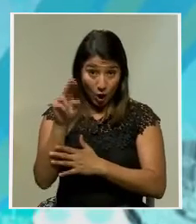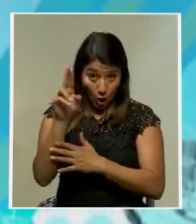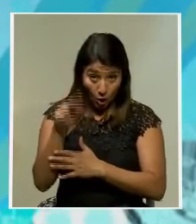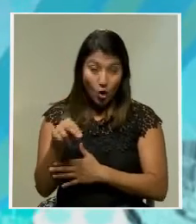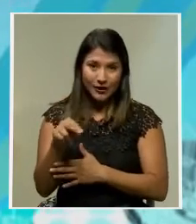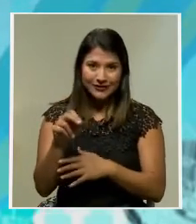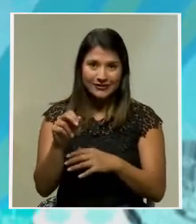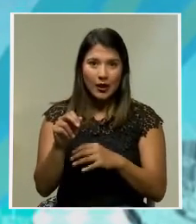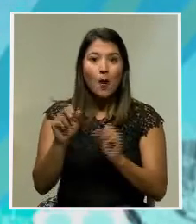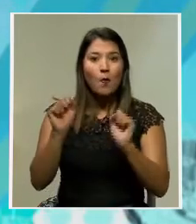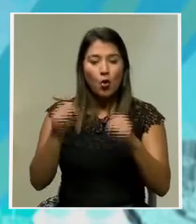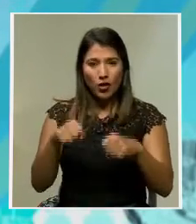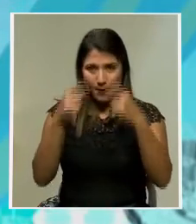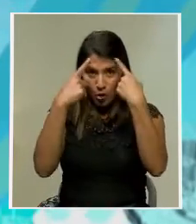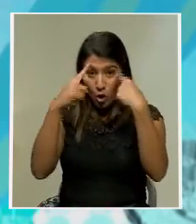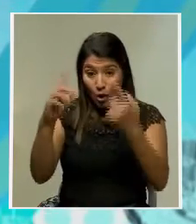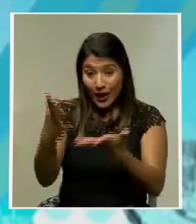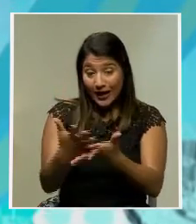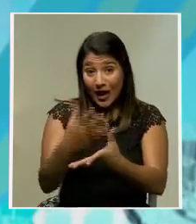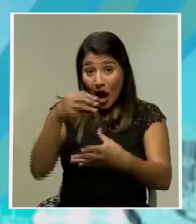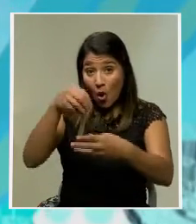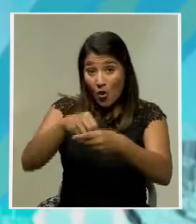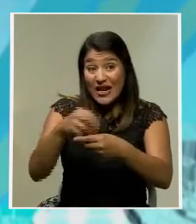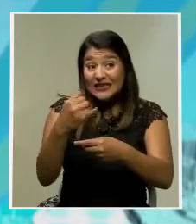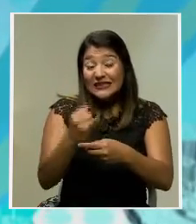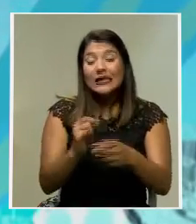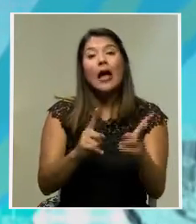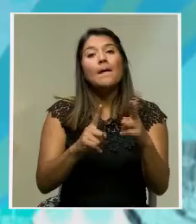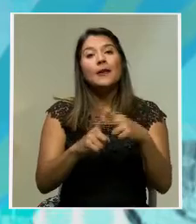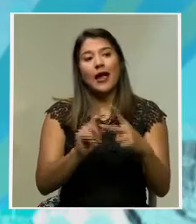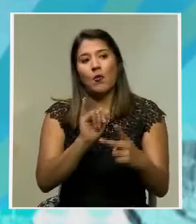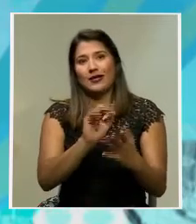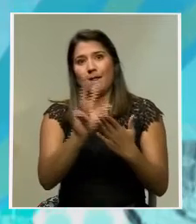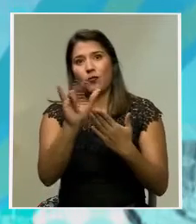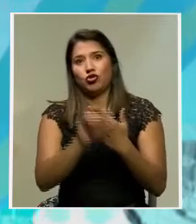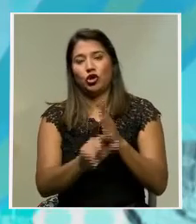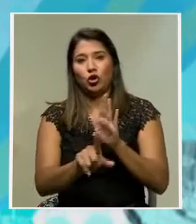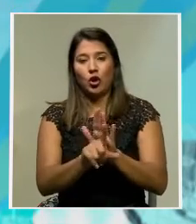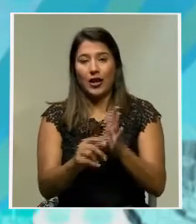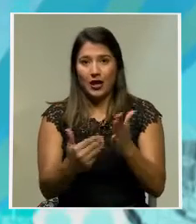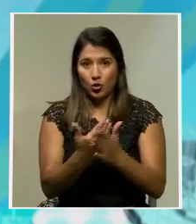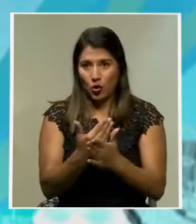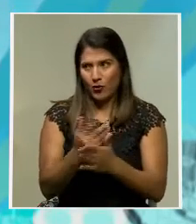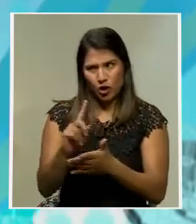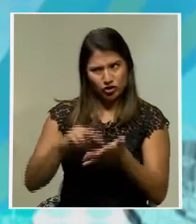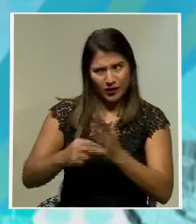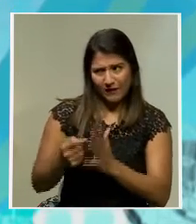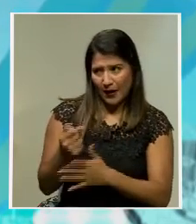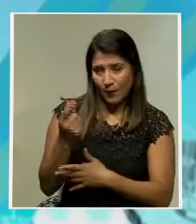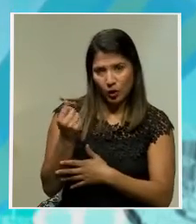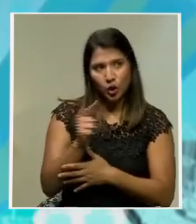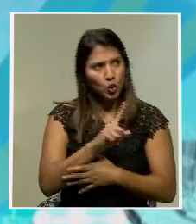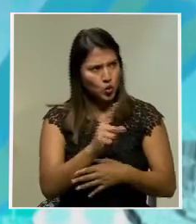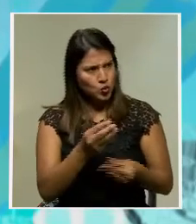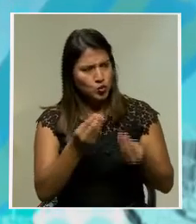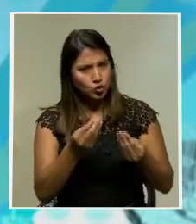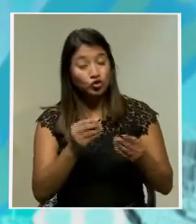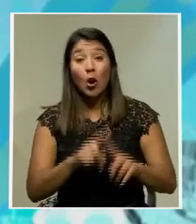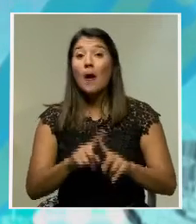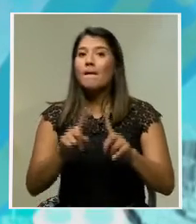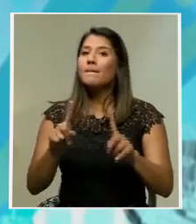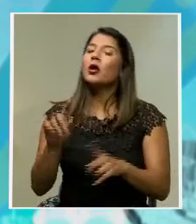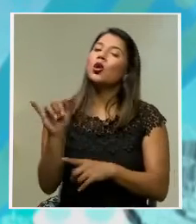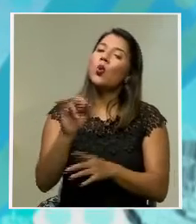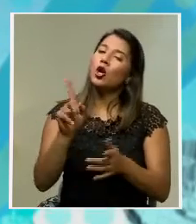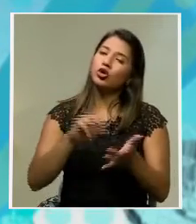despreciable. Para no nada. nos resuelve los problemas de insuficiencia que tenemos en el sistema de pensiones de este país, pero tampoco es